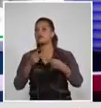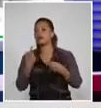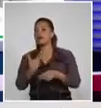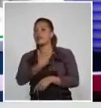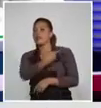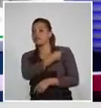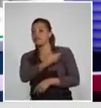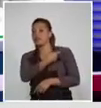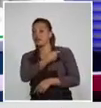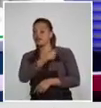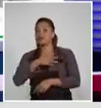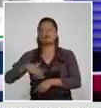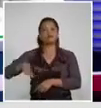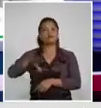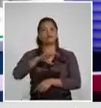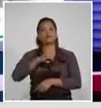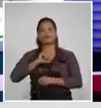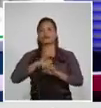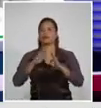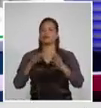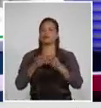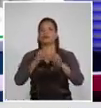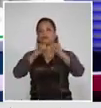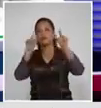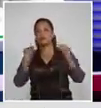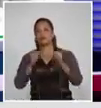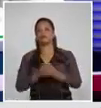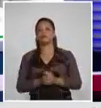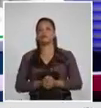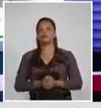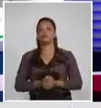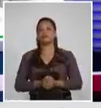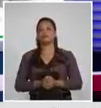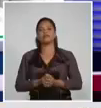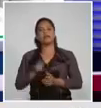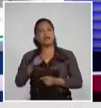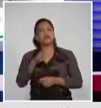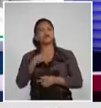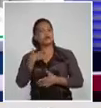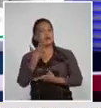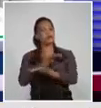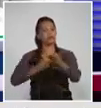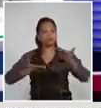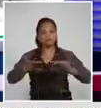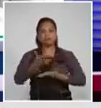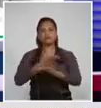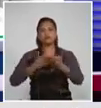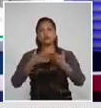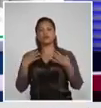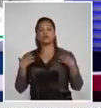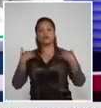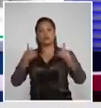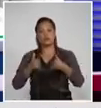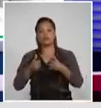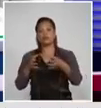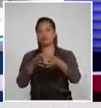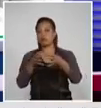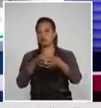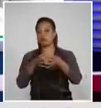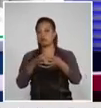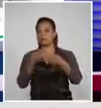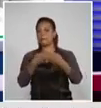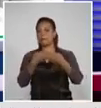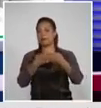masiva anti-COVID-19. Un espacio que estaremos compartiendo con un directivo del grupo empresarial BioCuba Pharma y que